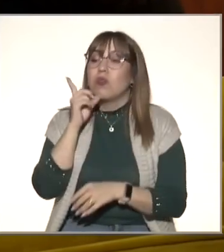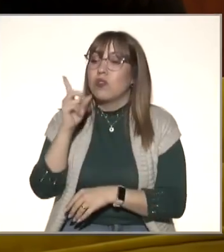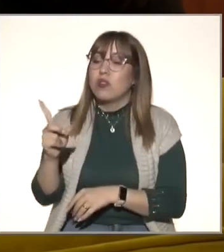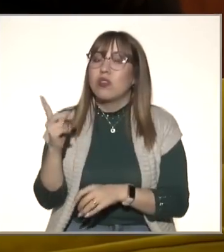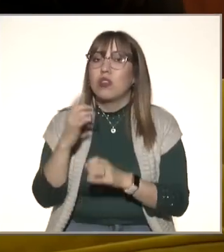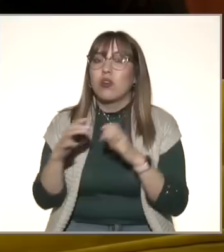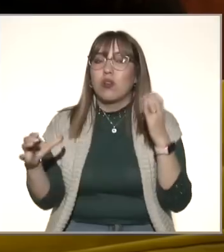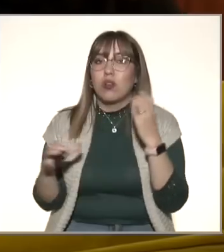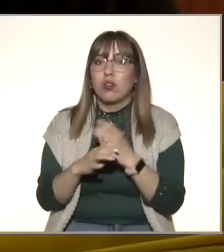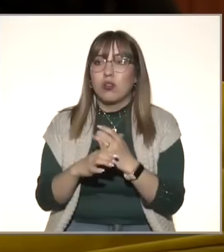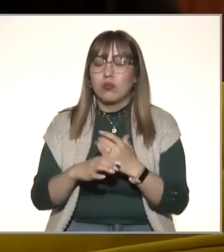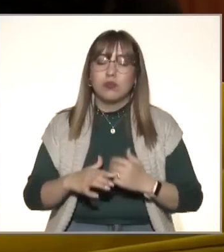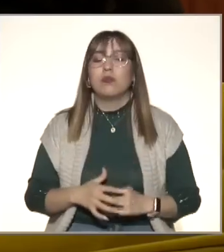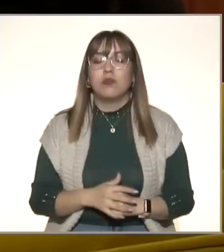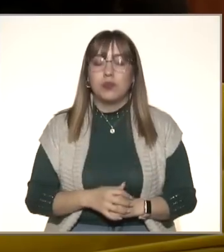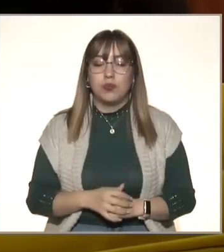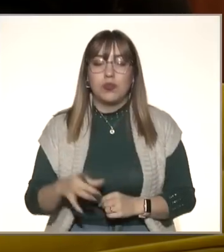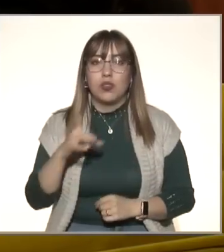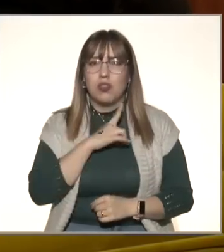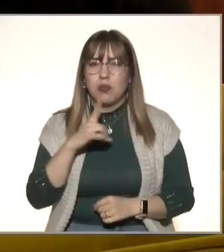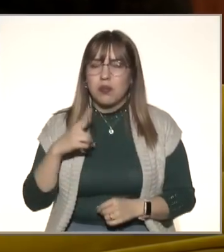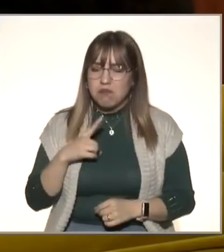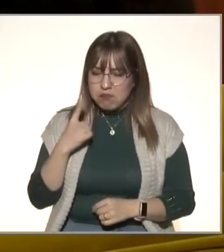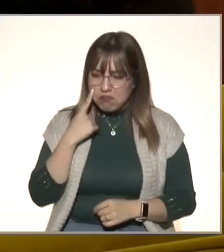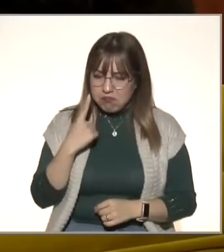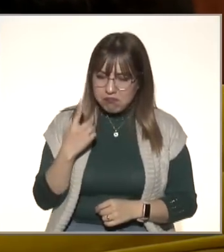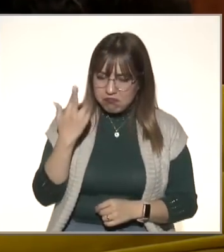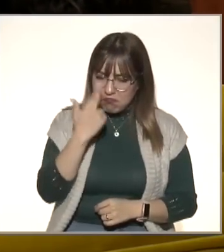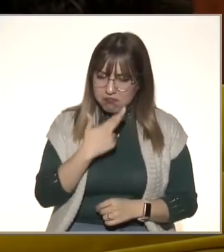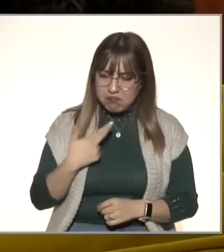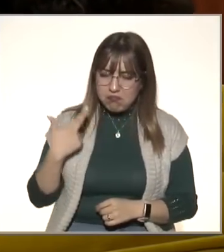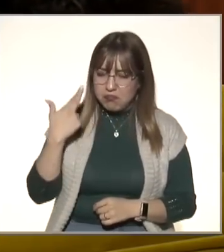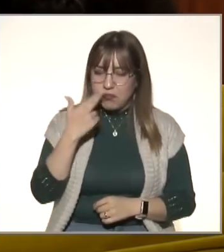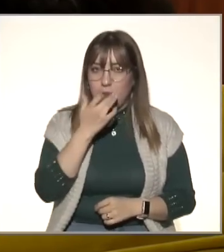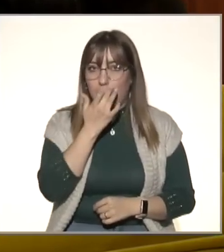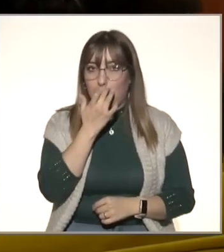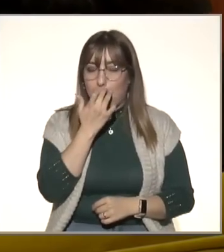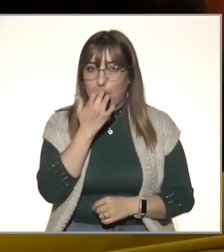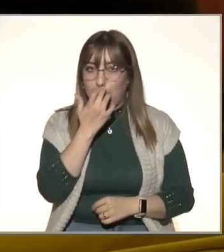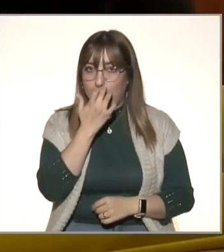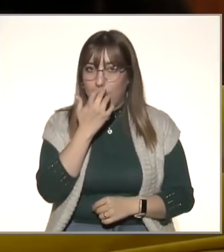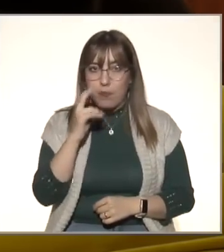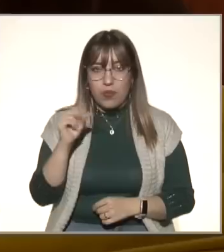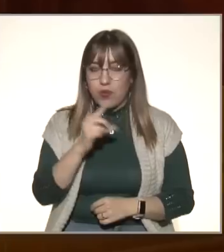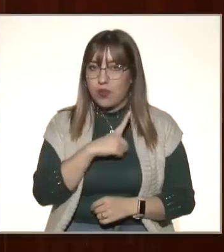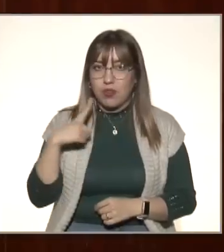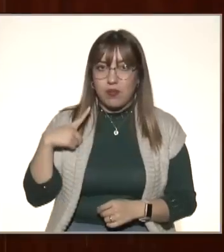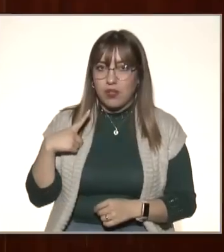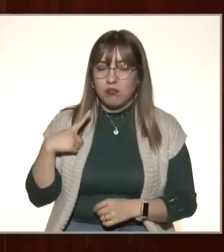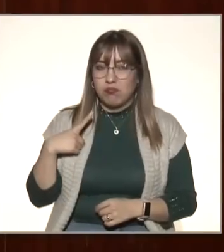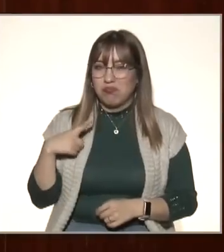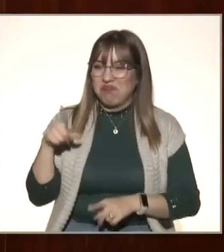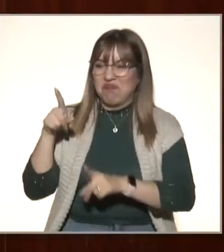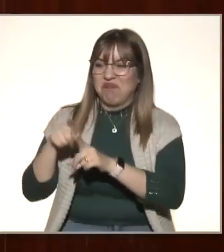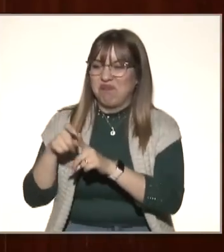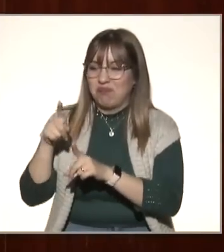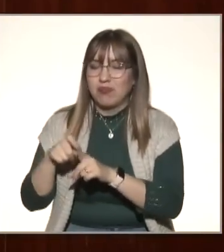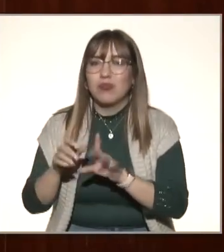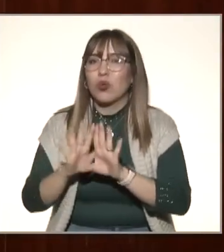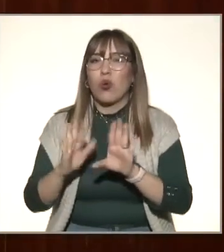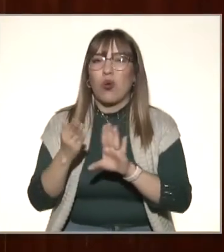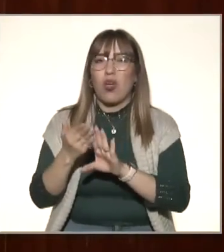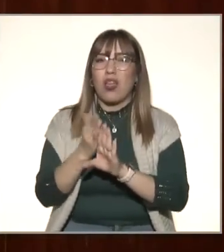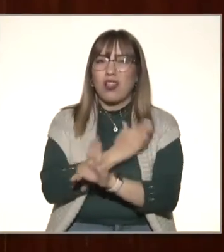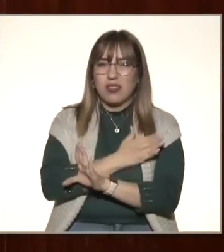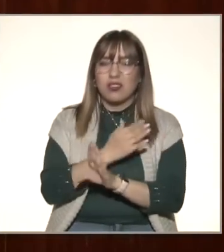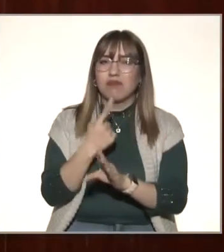desde dónde están siendo. O sea, se tiene que hacer una observación que no, sin emitir un juicio, ¿no? O sea,